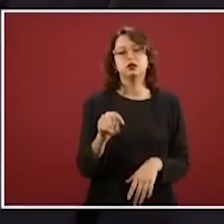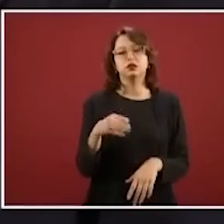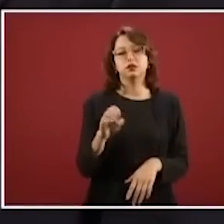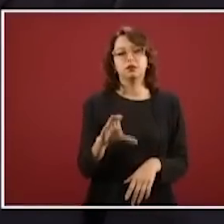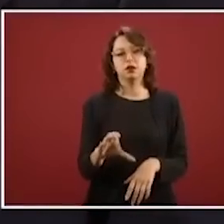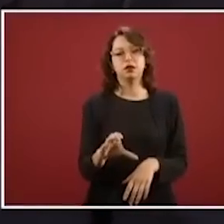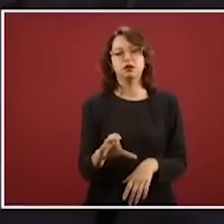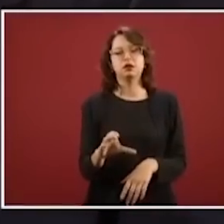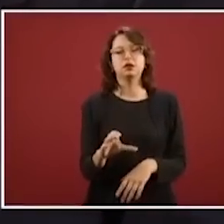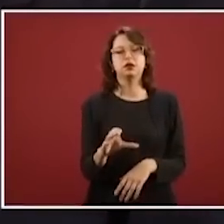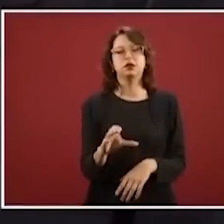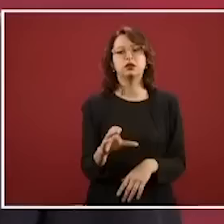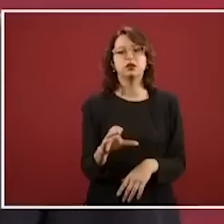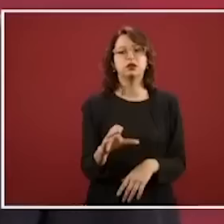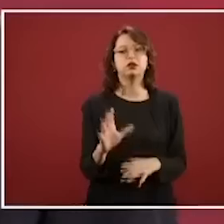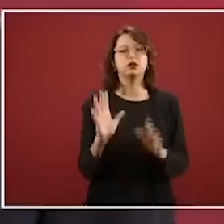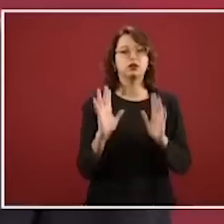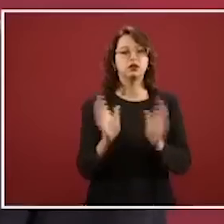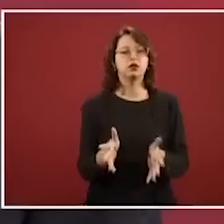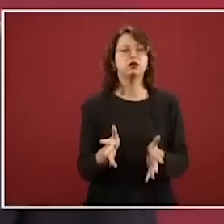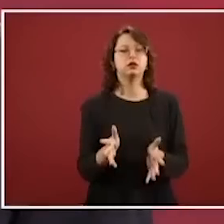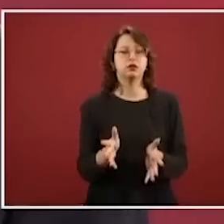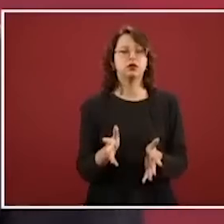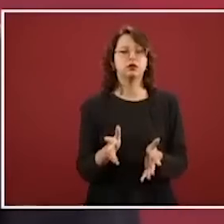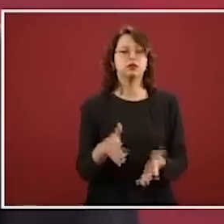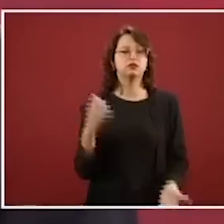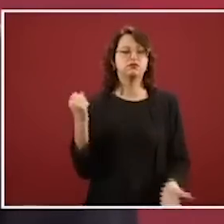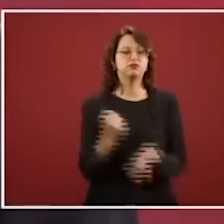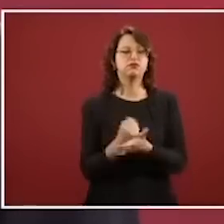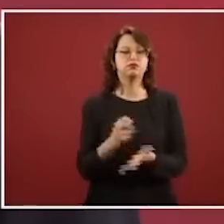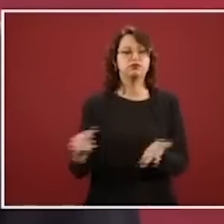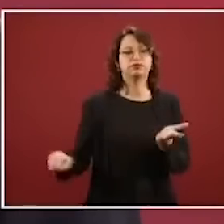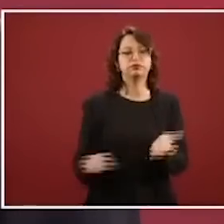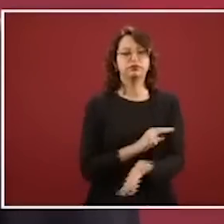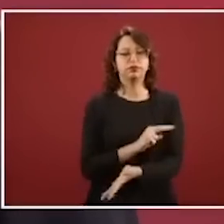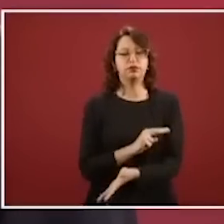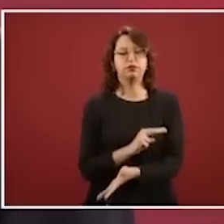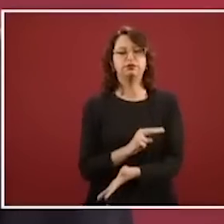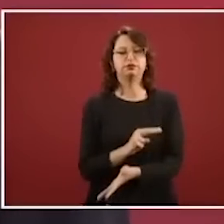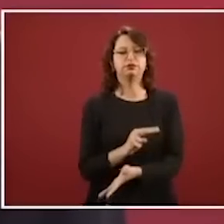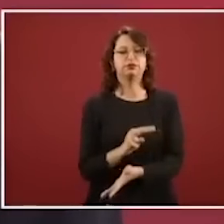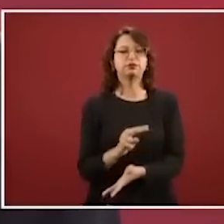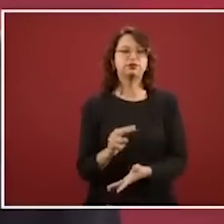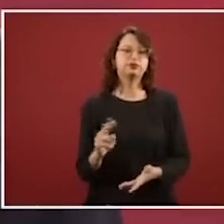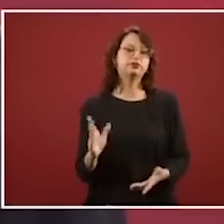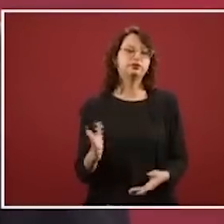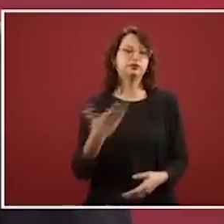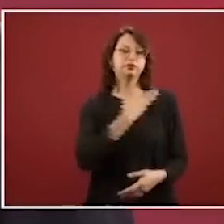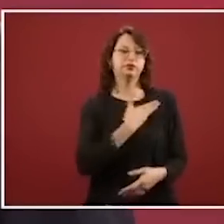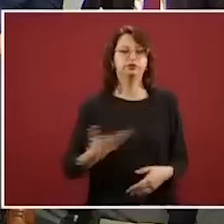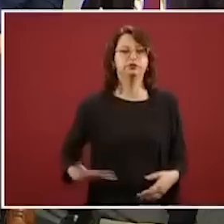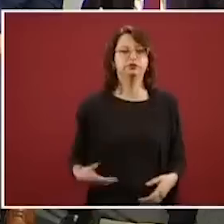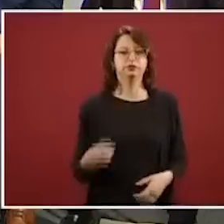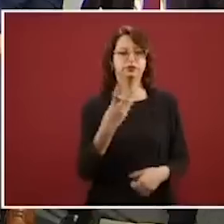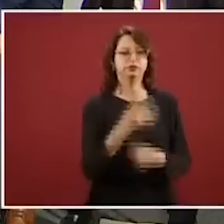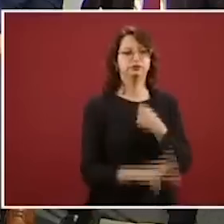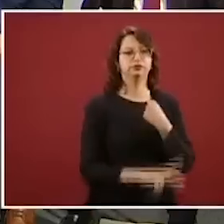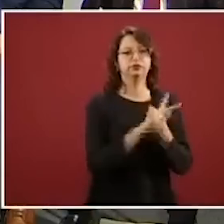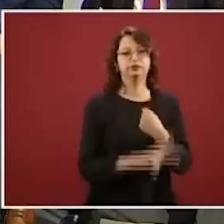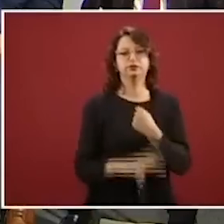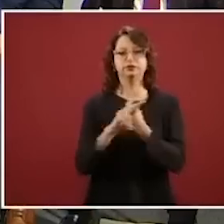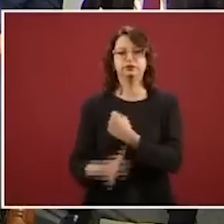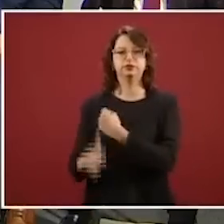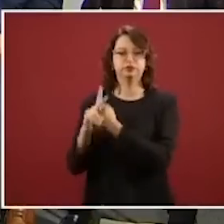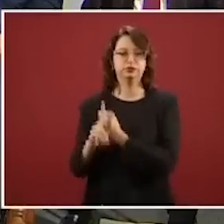Comercio que ya se aprobó, ya se firmó por los ejecutivos, ya en el caso